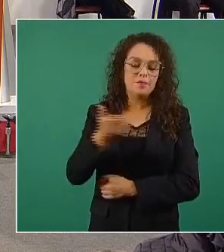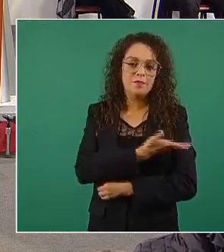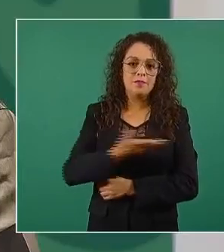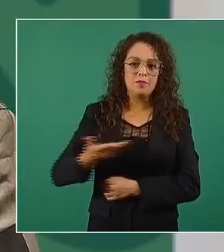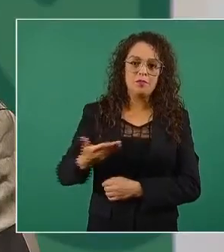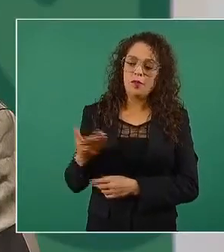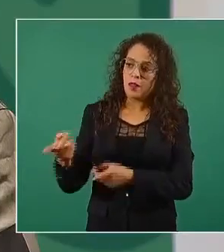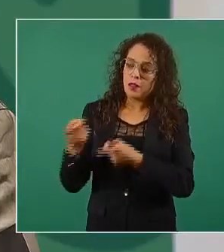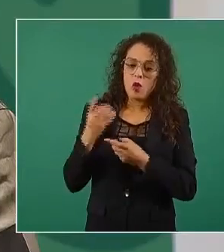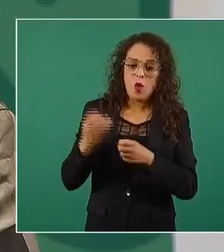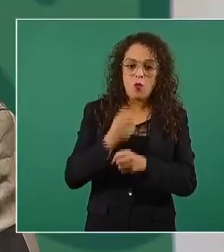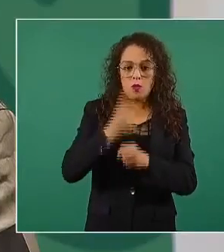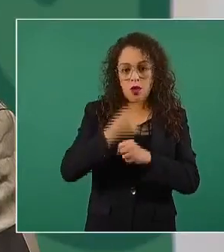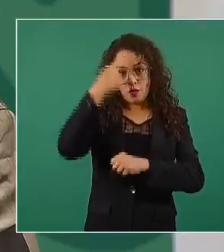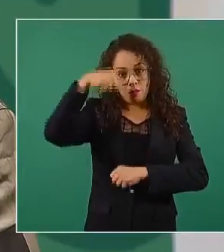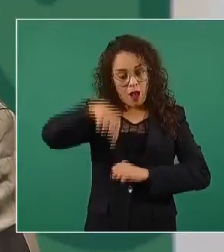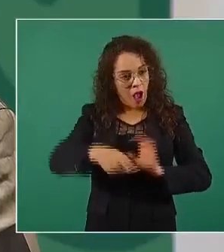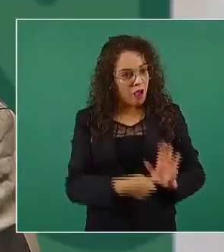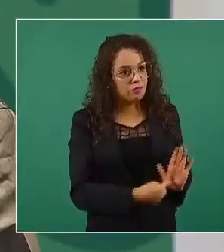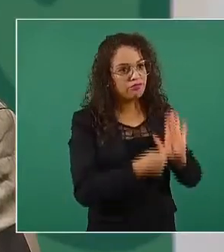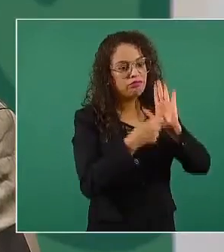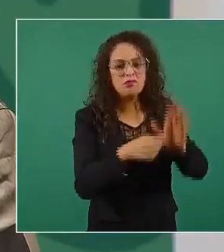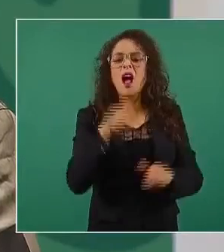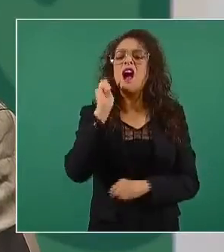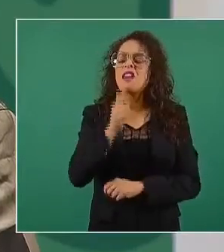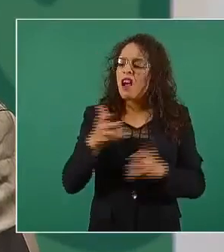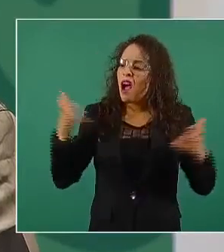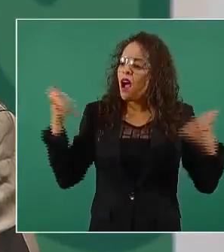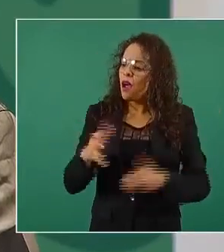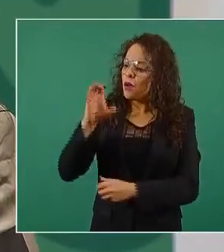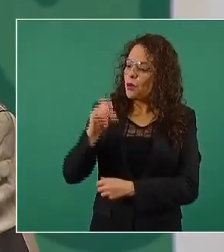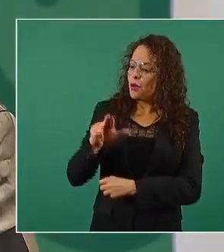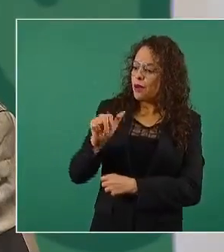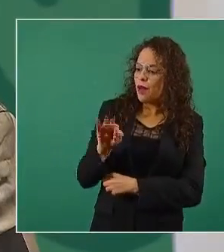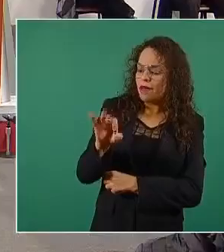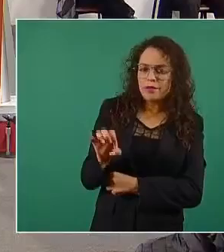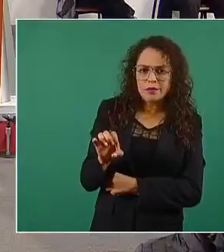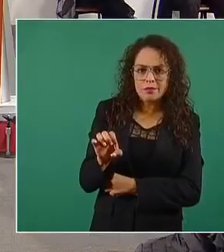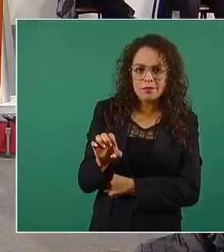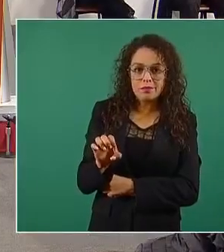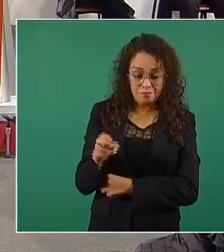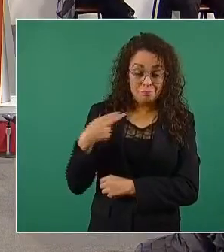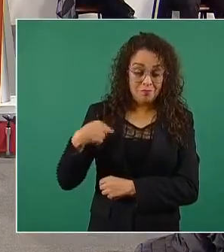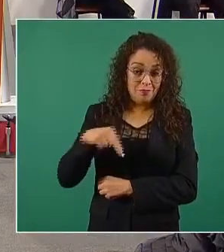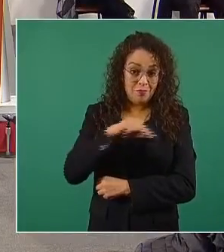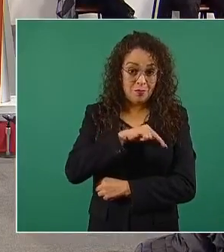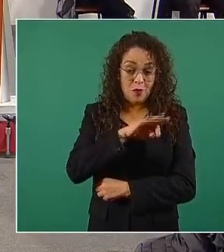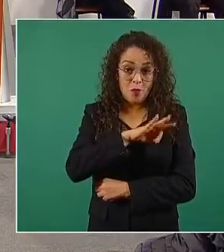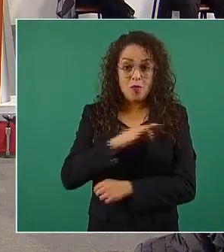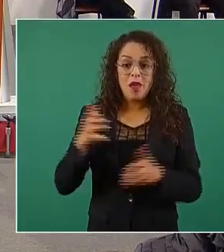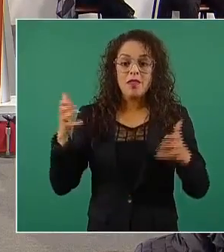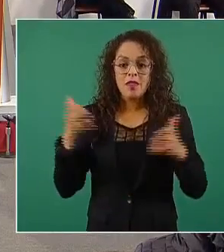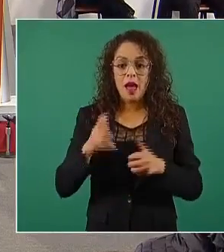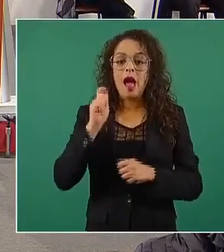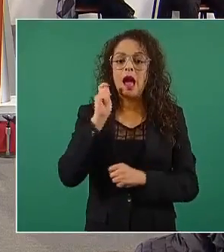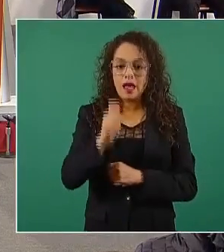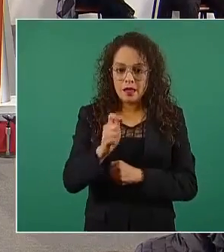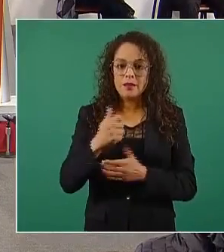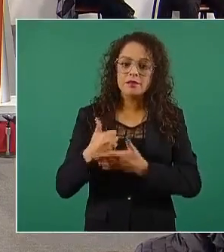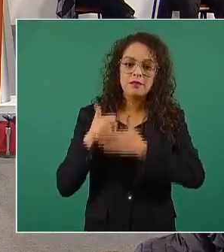que podamos nosotros hacer algo que corresponda a esta